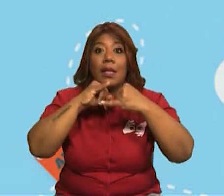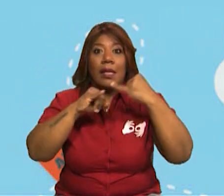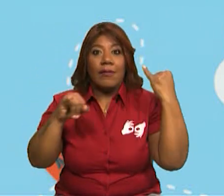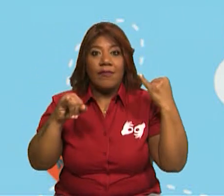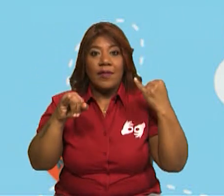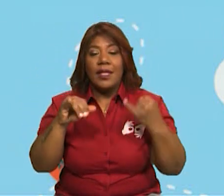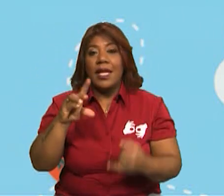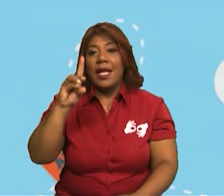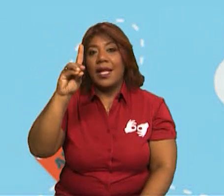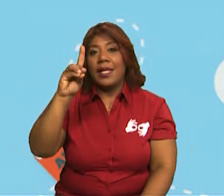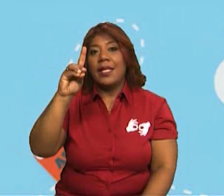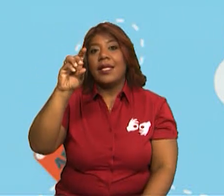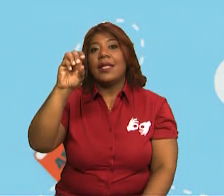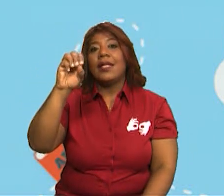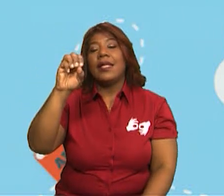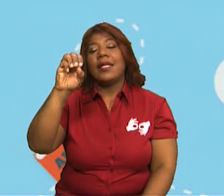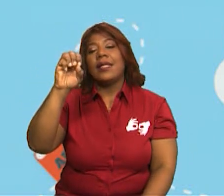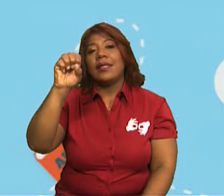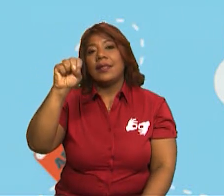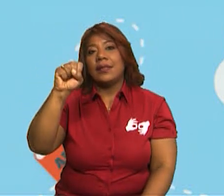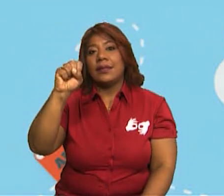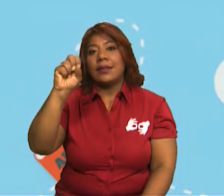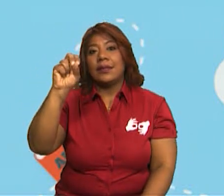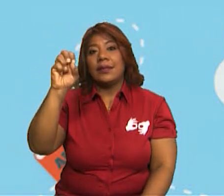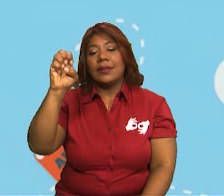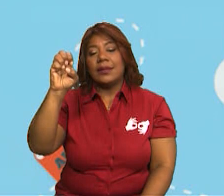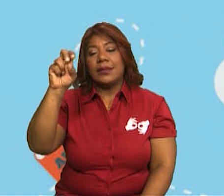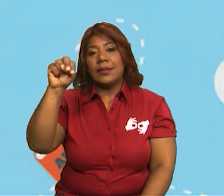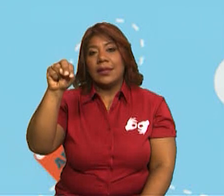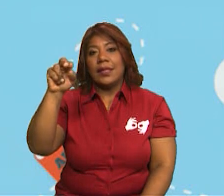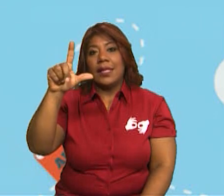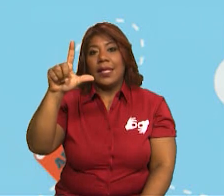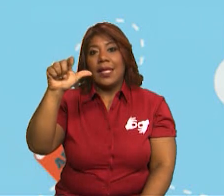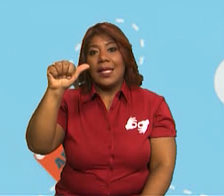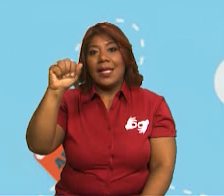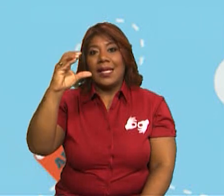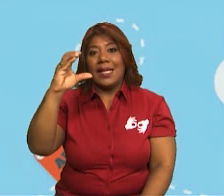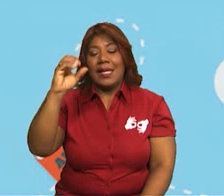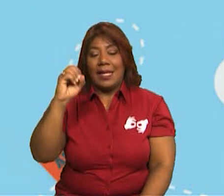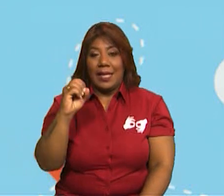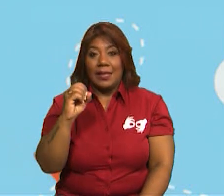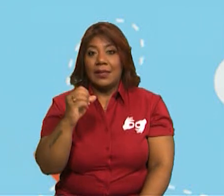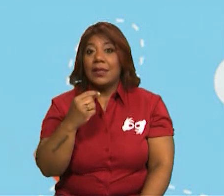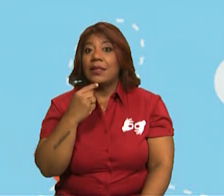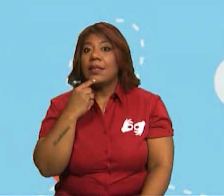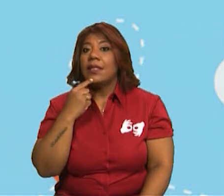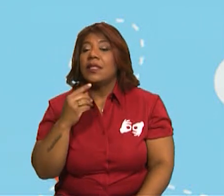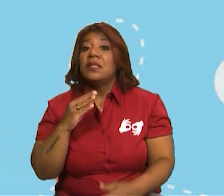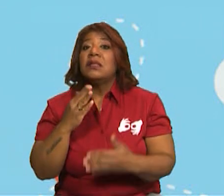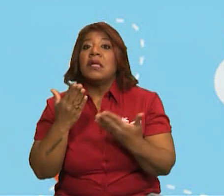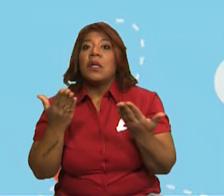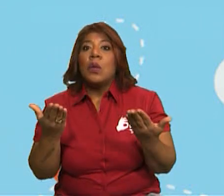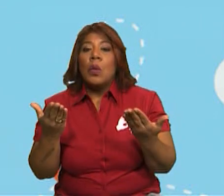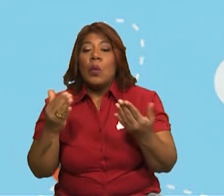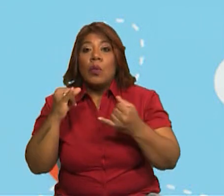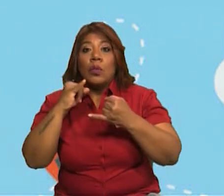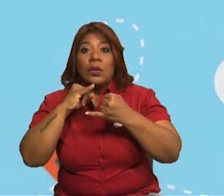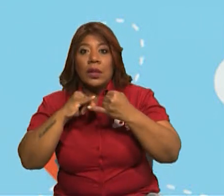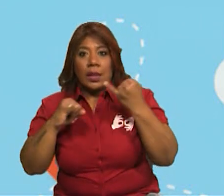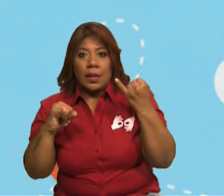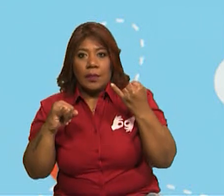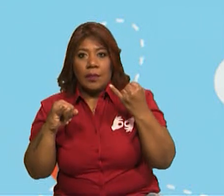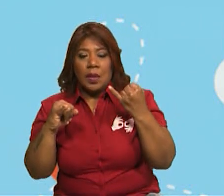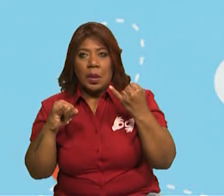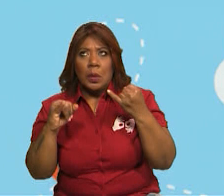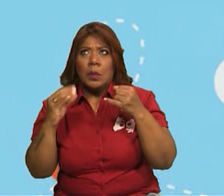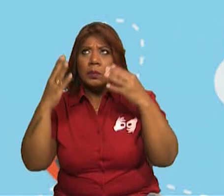el final, muestra el resultado de las decisiones de las personas, de los personajes con respecto al conflicto.